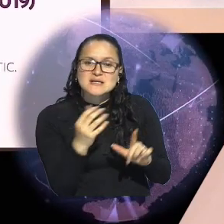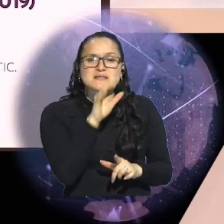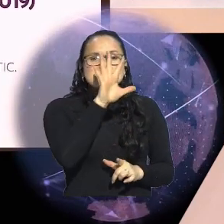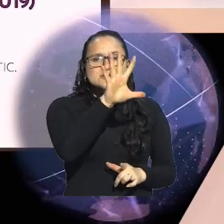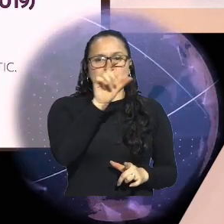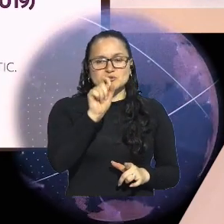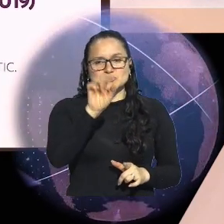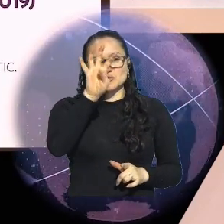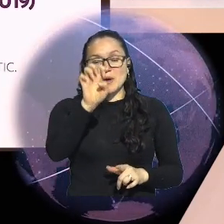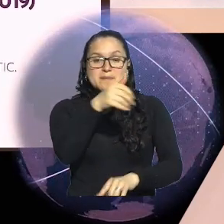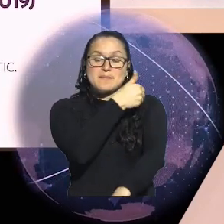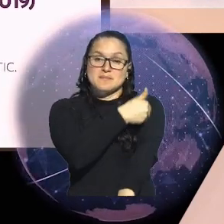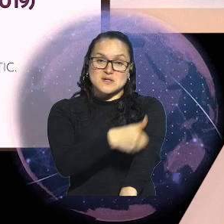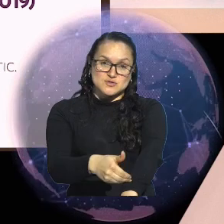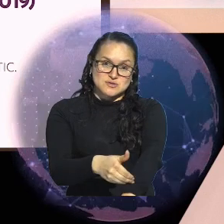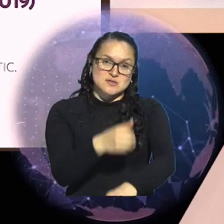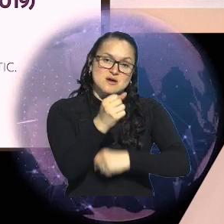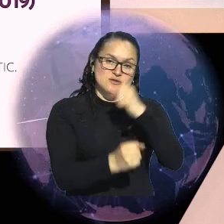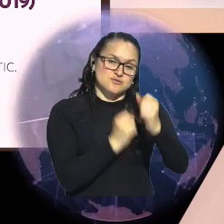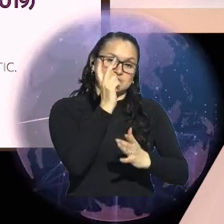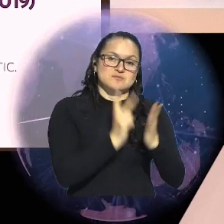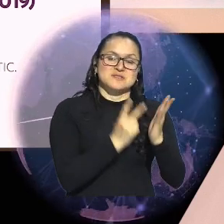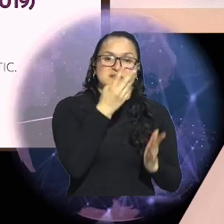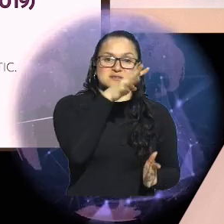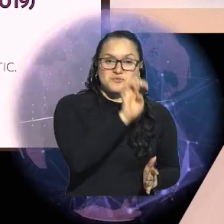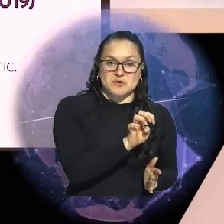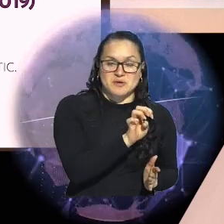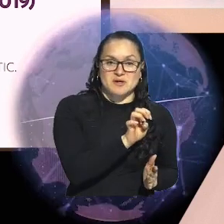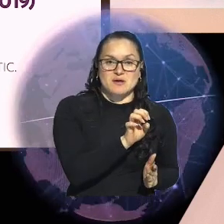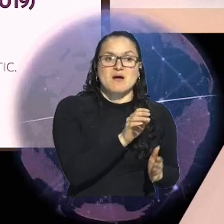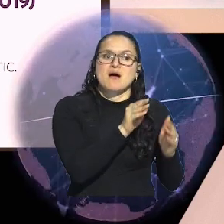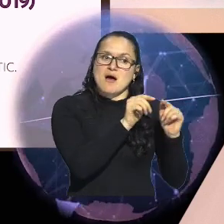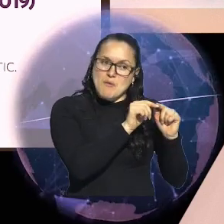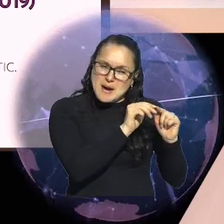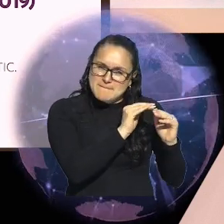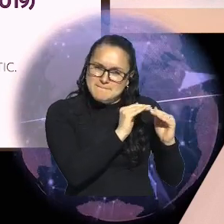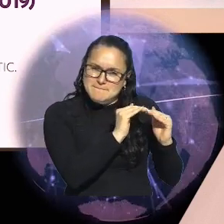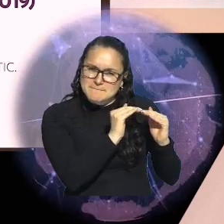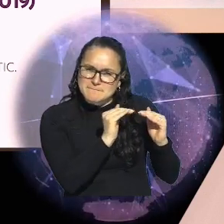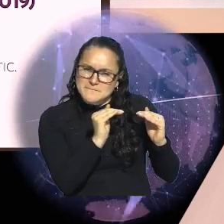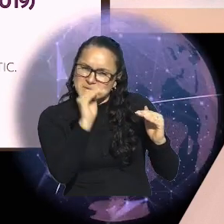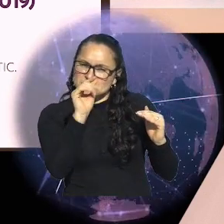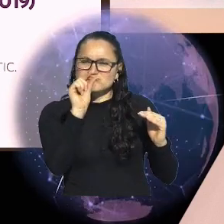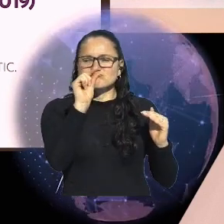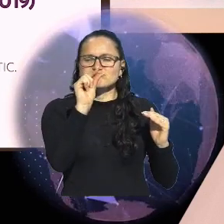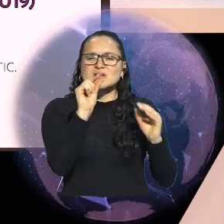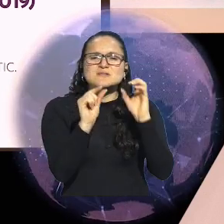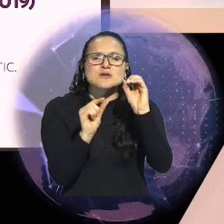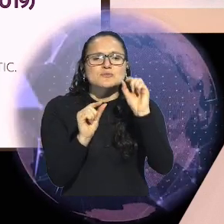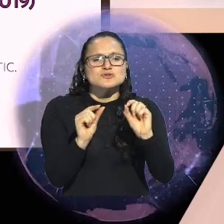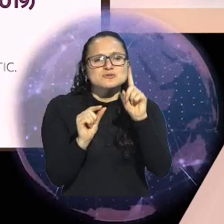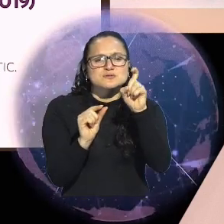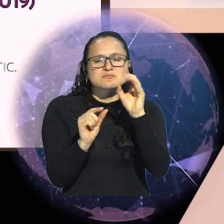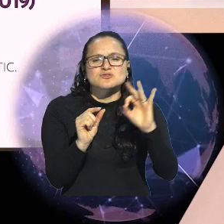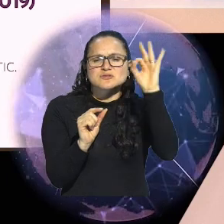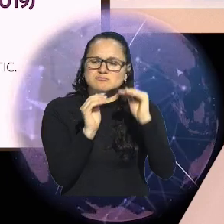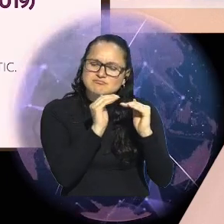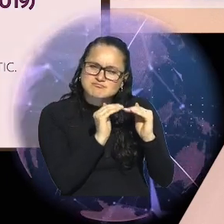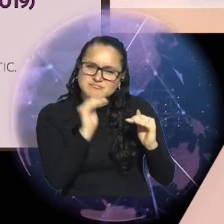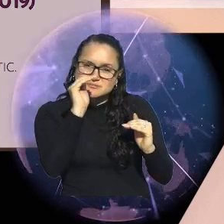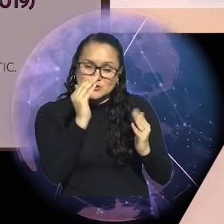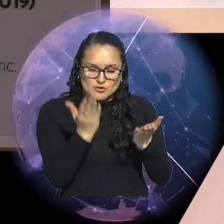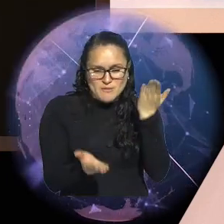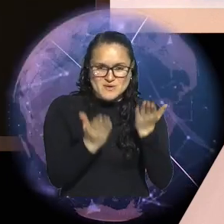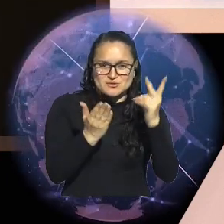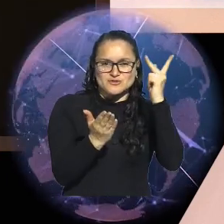en el año 2019 representando un crecimiento muy leve del orden del 0.6 por ciento respecto de las